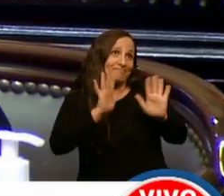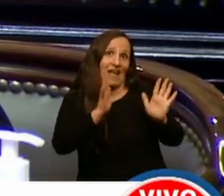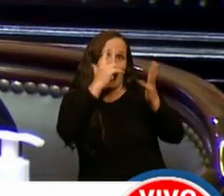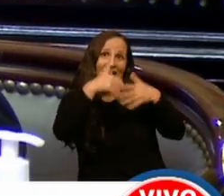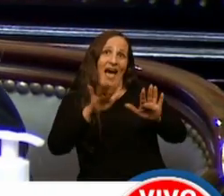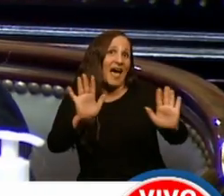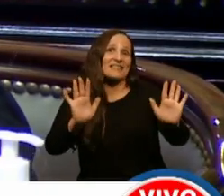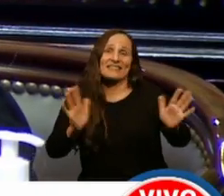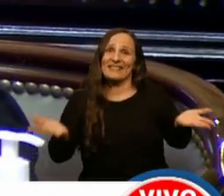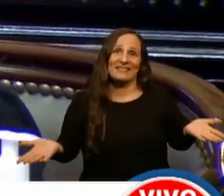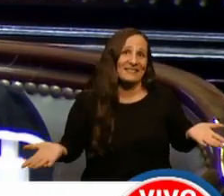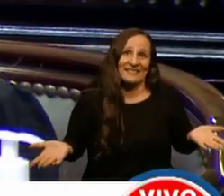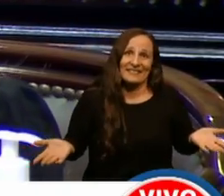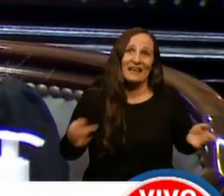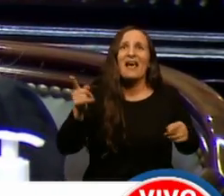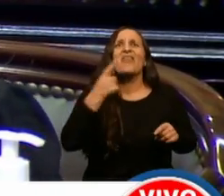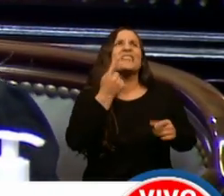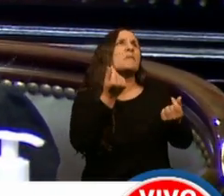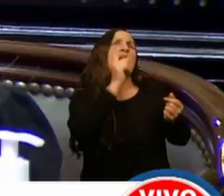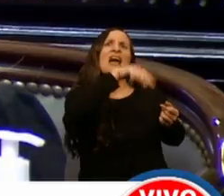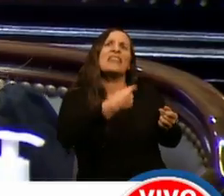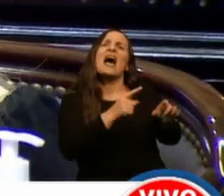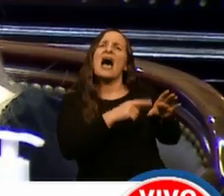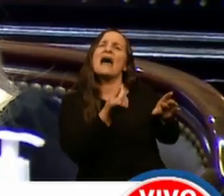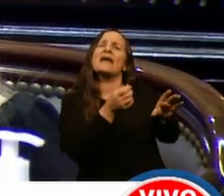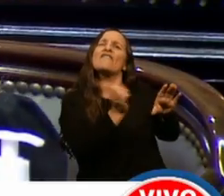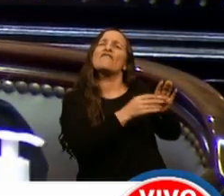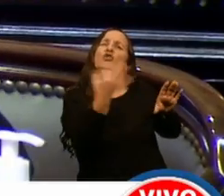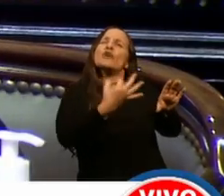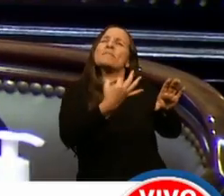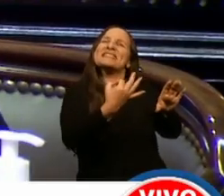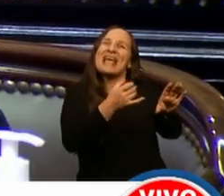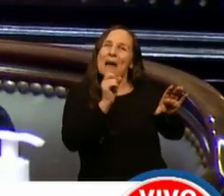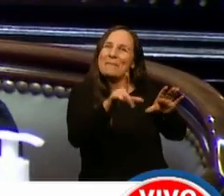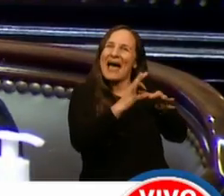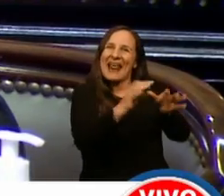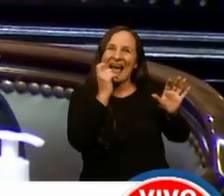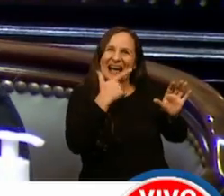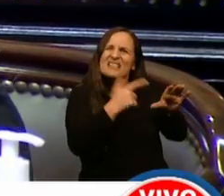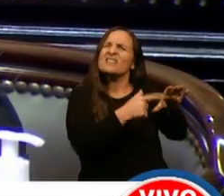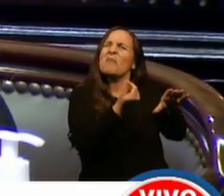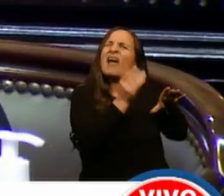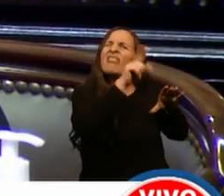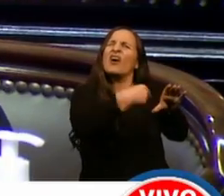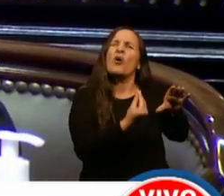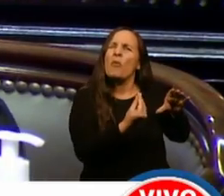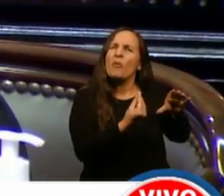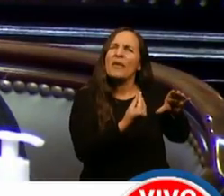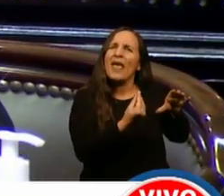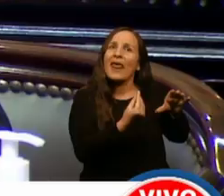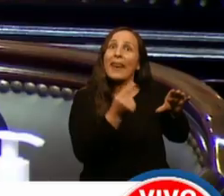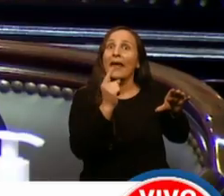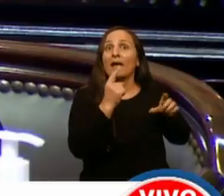fondo fiduciario es insostenible ese fondo fiduciario se compone con un sobrecargo